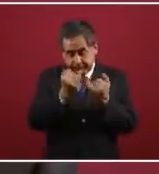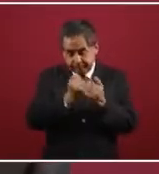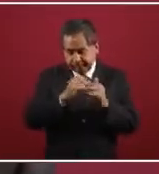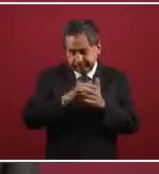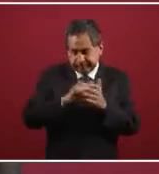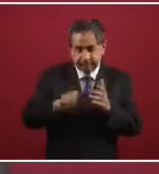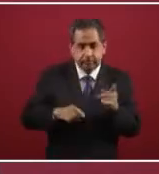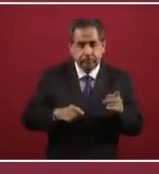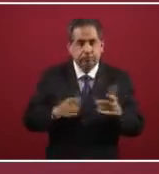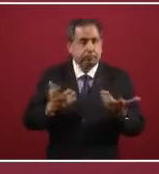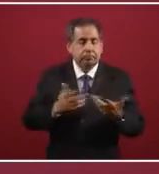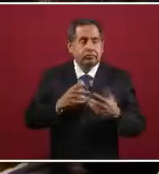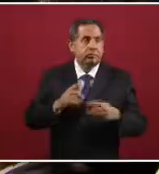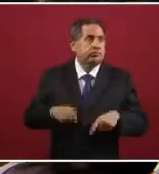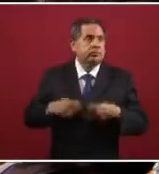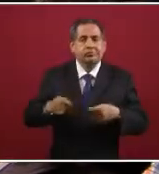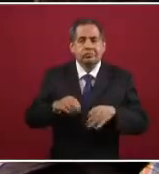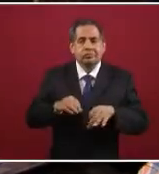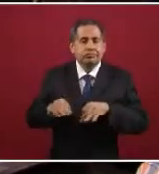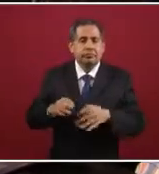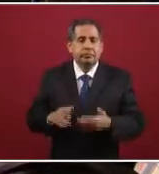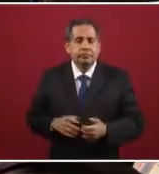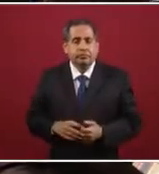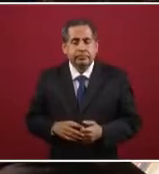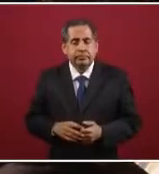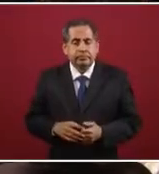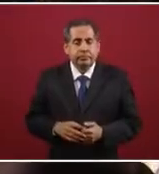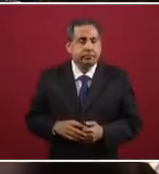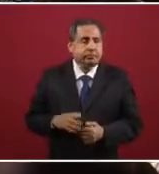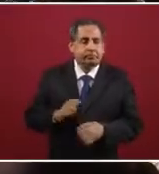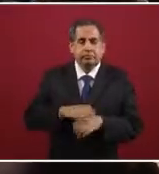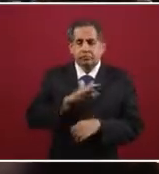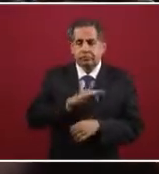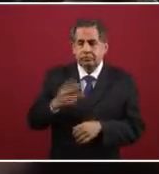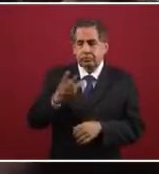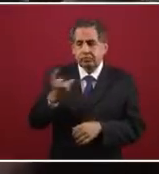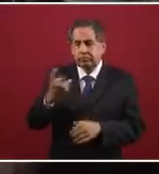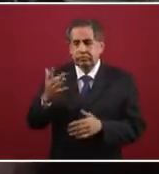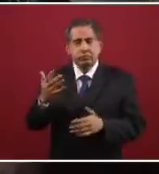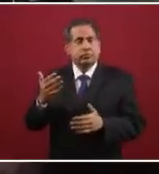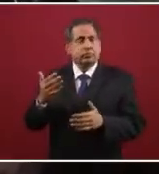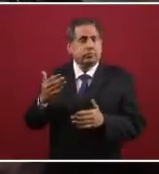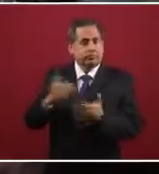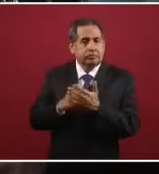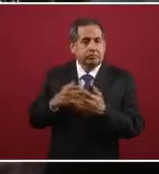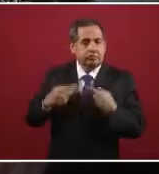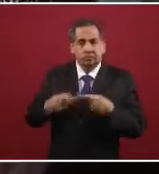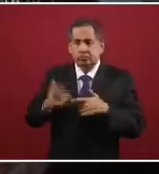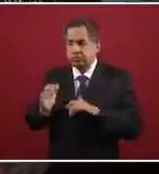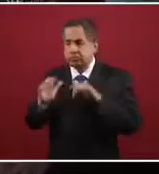entonces estarías generando pues más de 350,000 empleos.